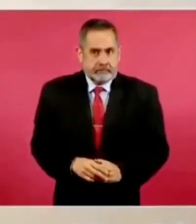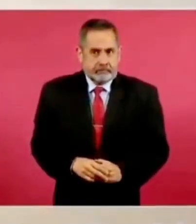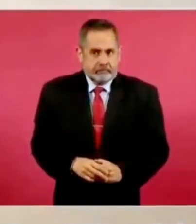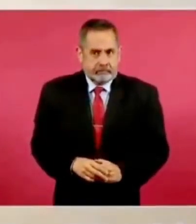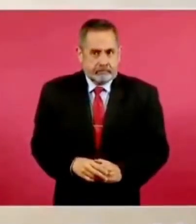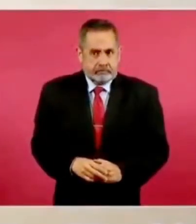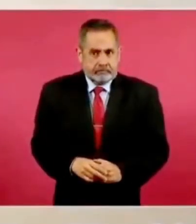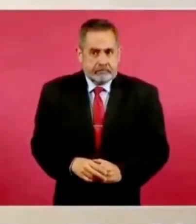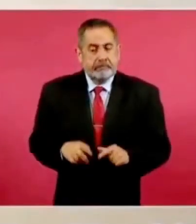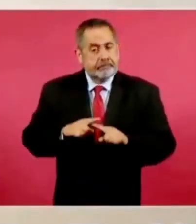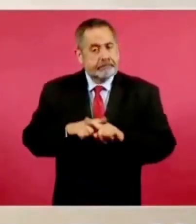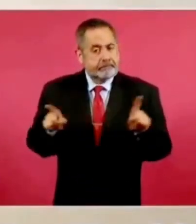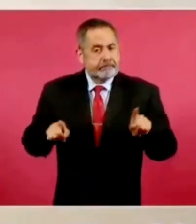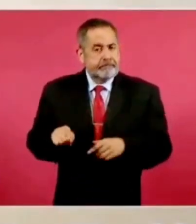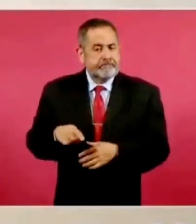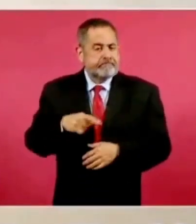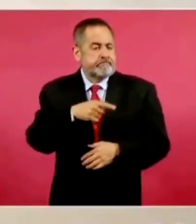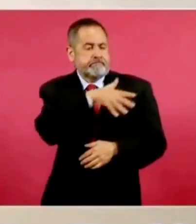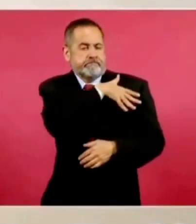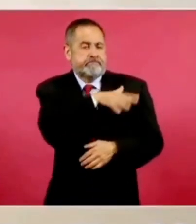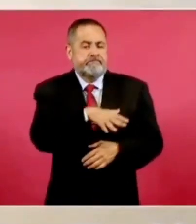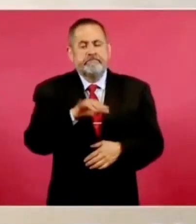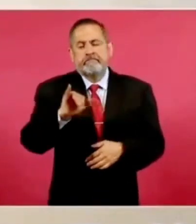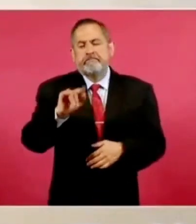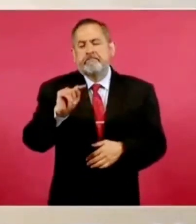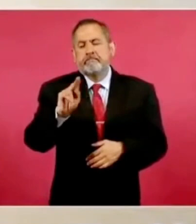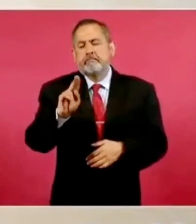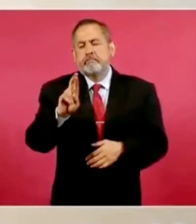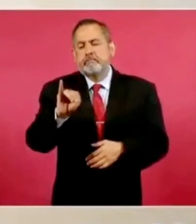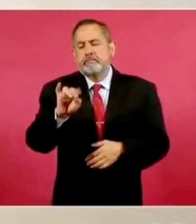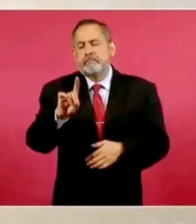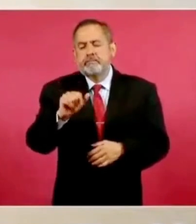Y el general realista, Iturbide,